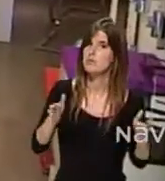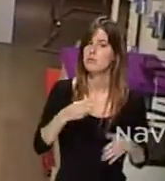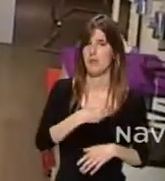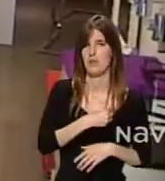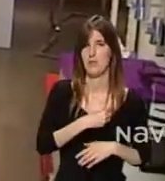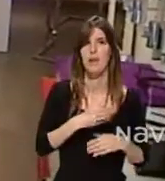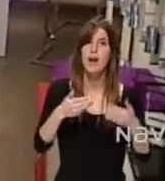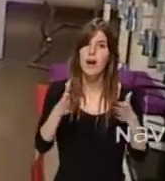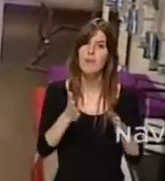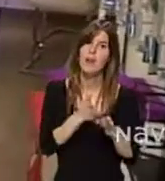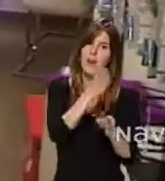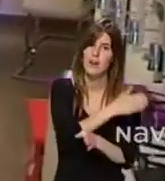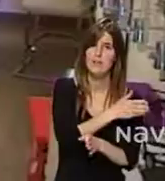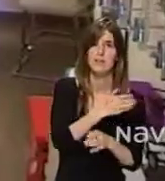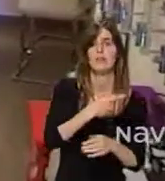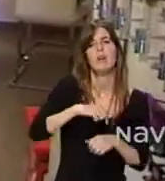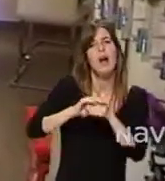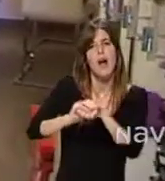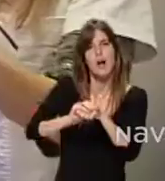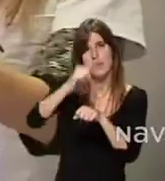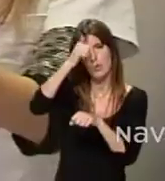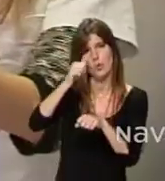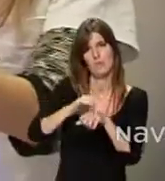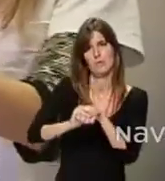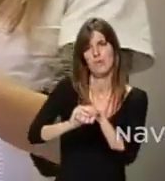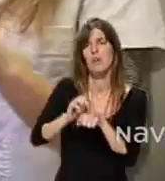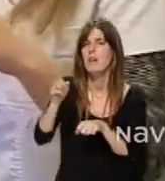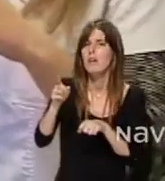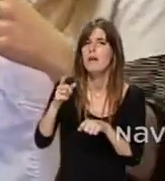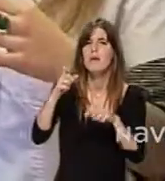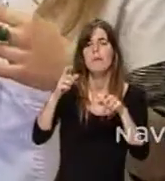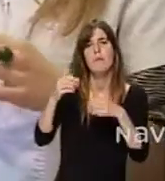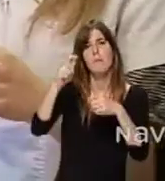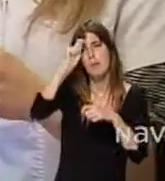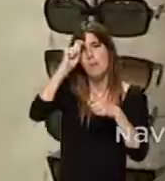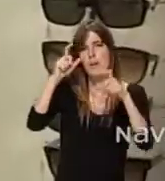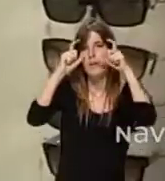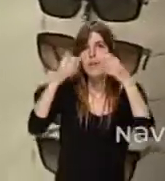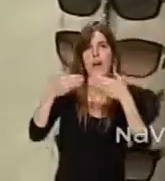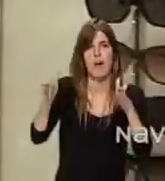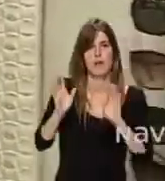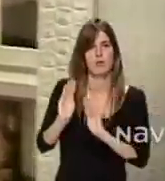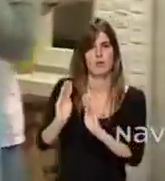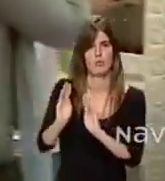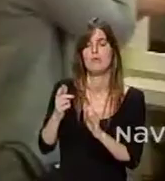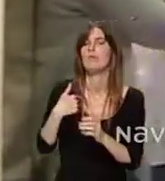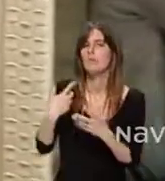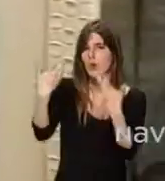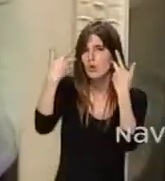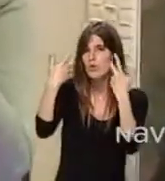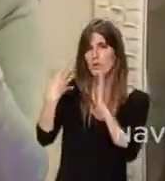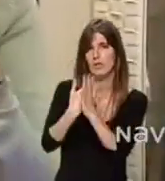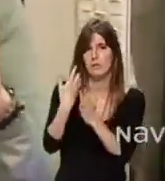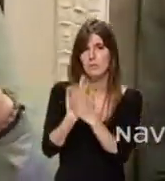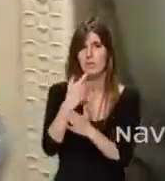abrir, que pedimos consejos a un amigo nuestro, joven también, que había abierto una óptica en Pamplona, entonces nos estuvo aconsejando un poco en todo